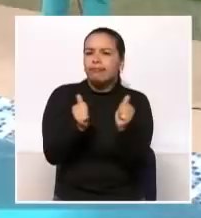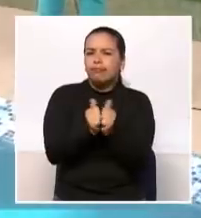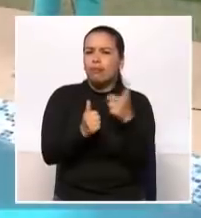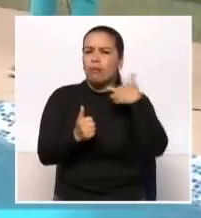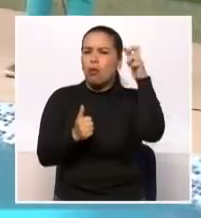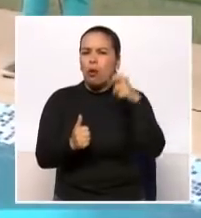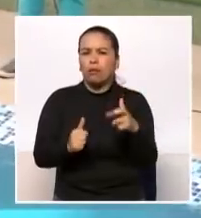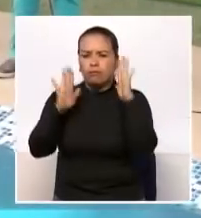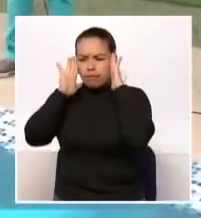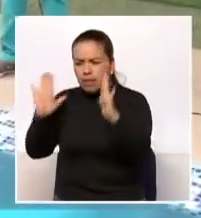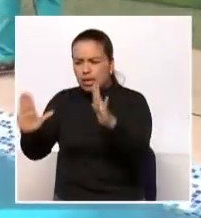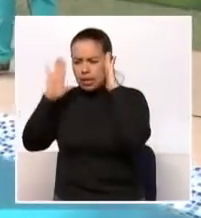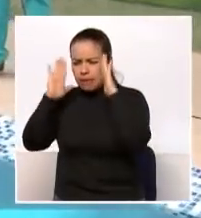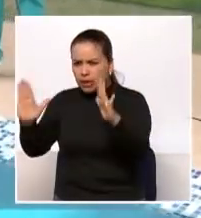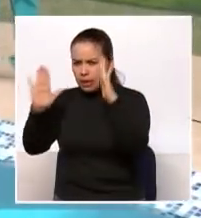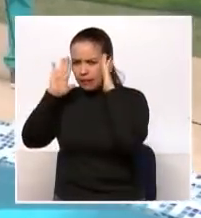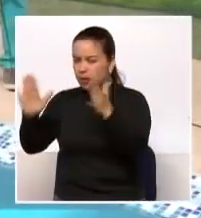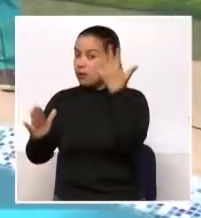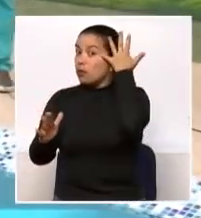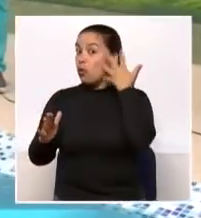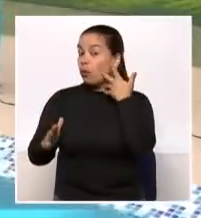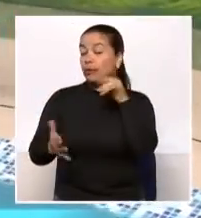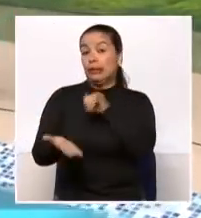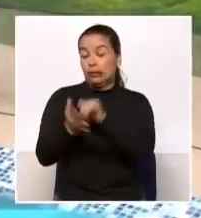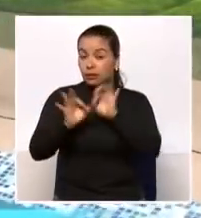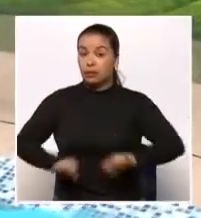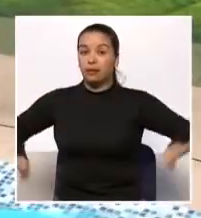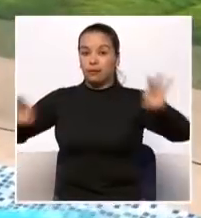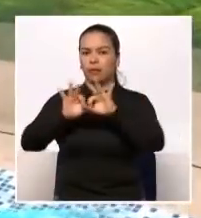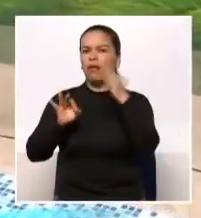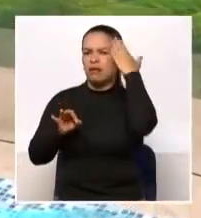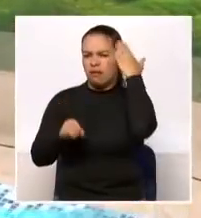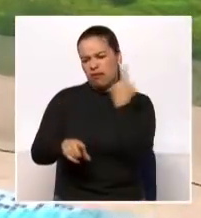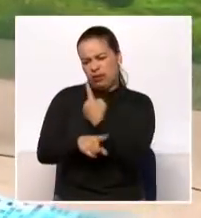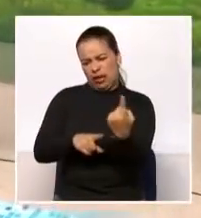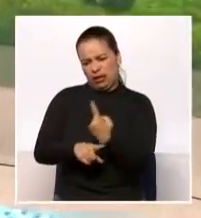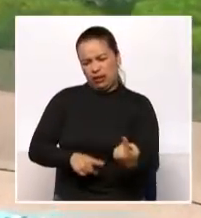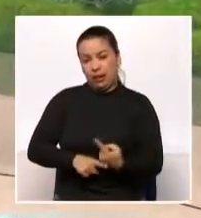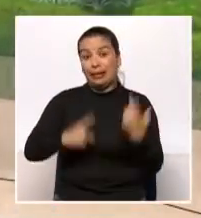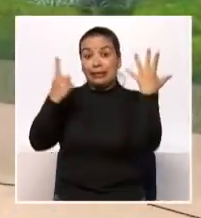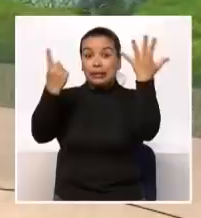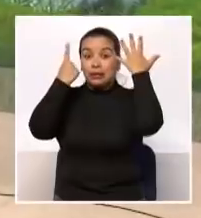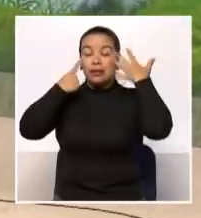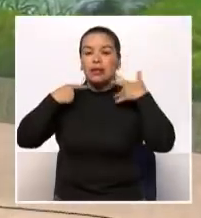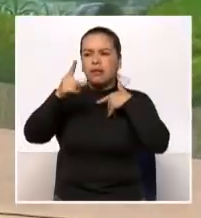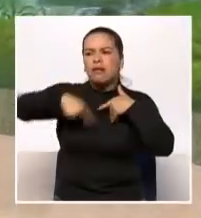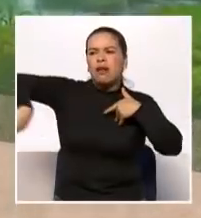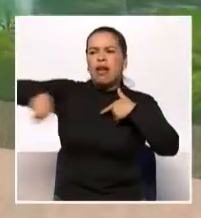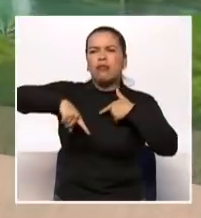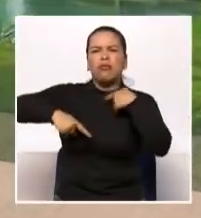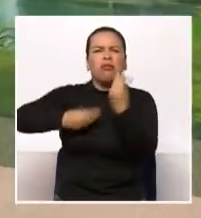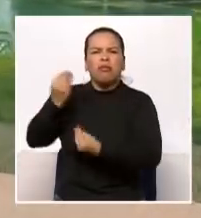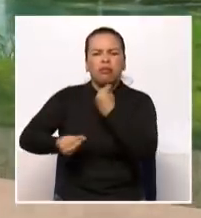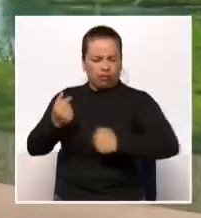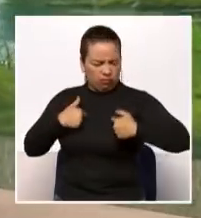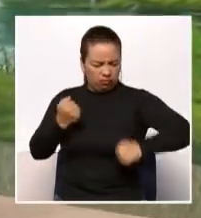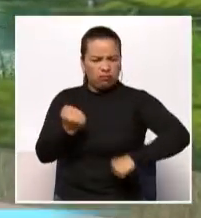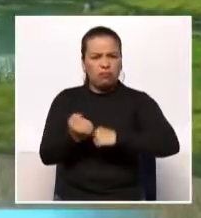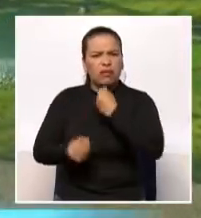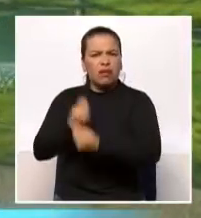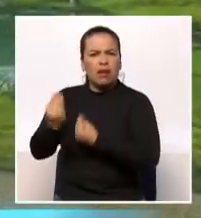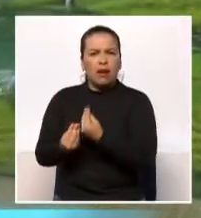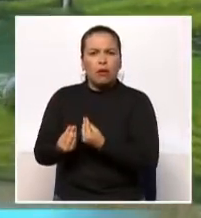tienen durante esta terapia. Porque durante estos días a ellos se les está haciendo un proceso